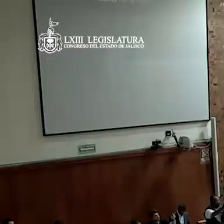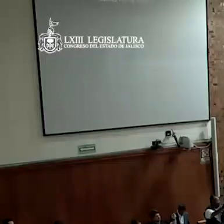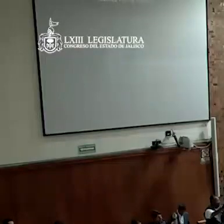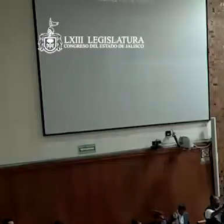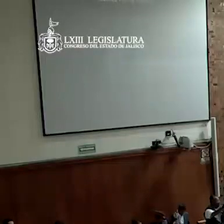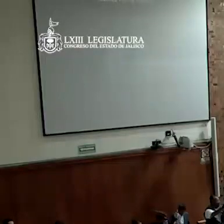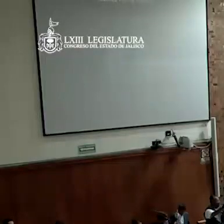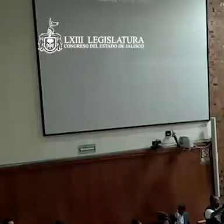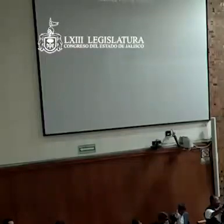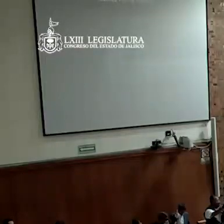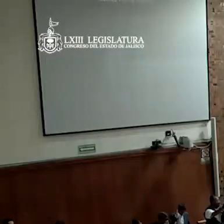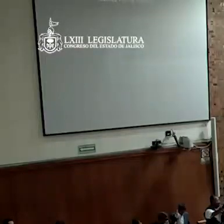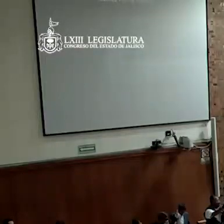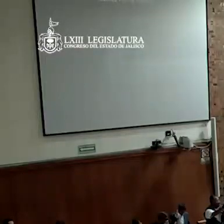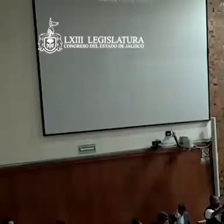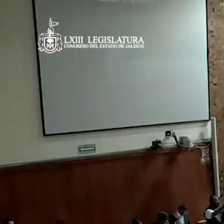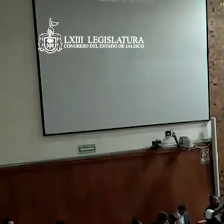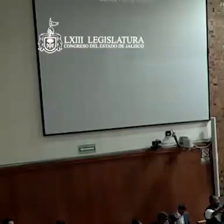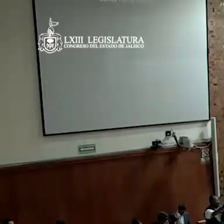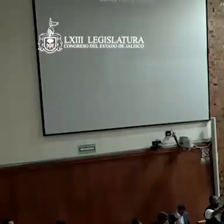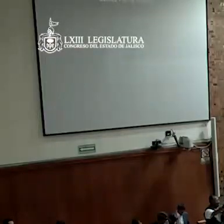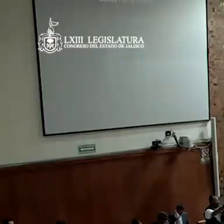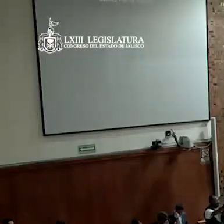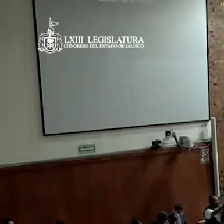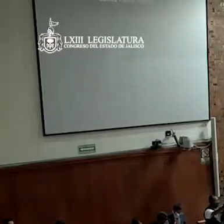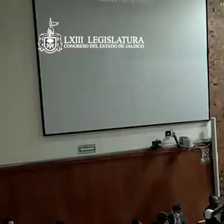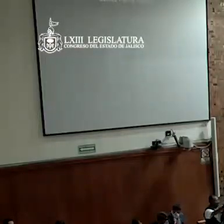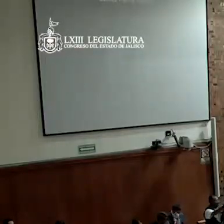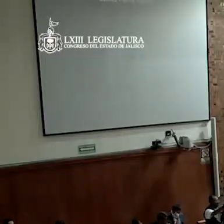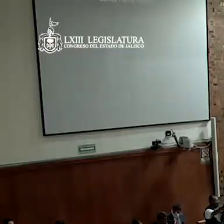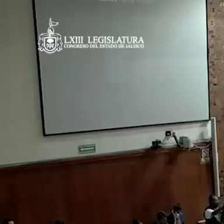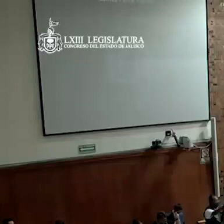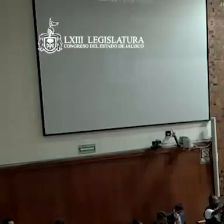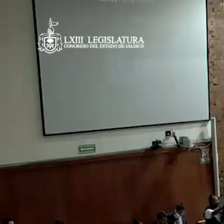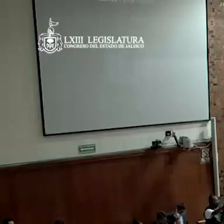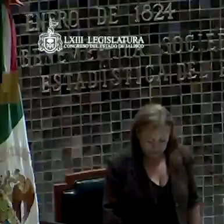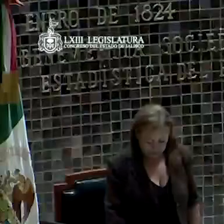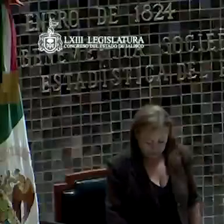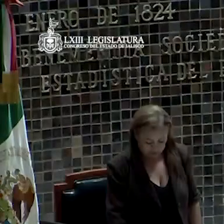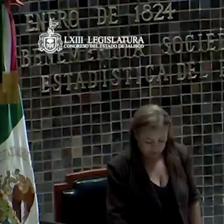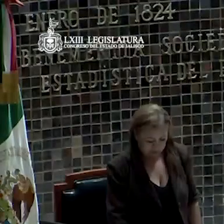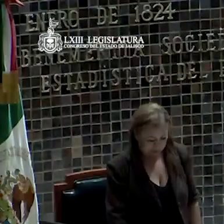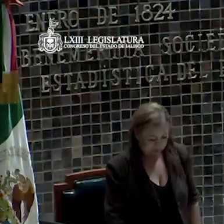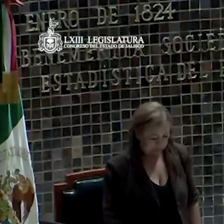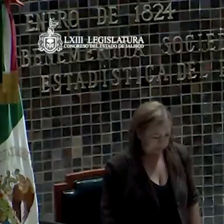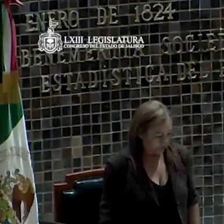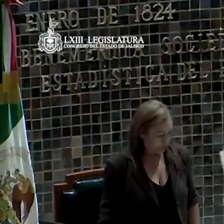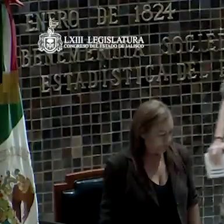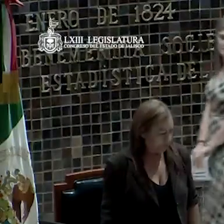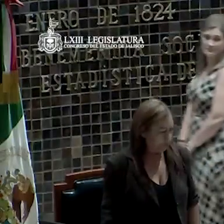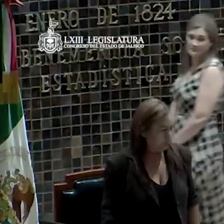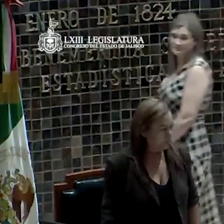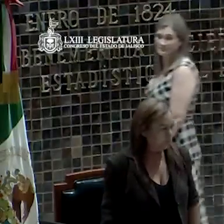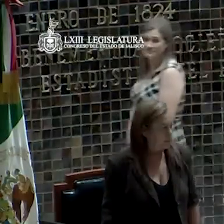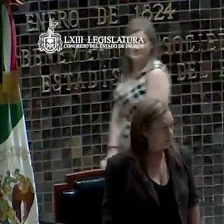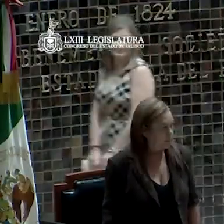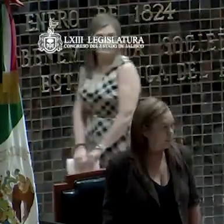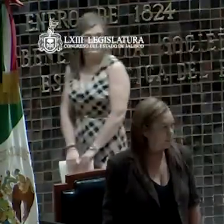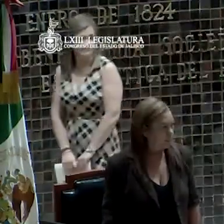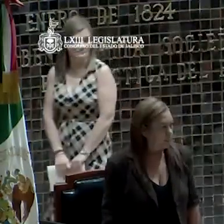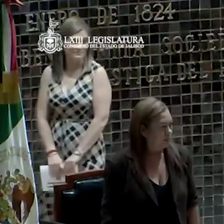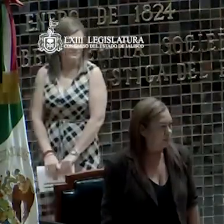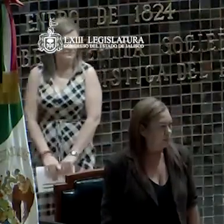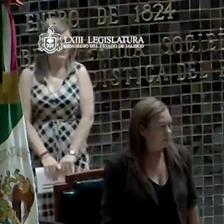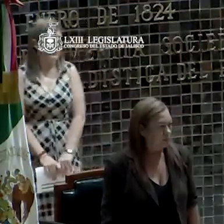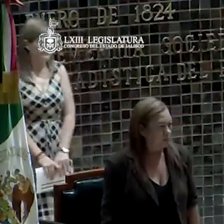la Constitución Política de los Estados Unidos Mexicanos, la Constitución Política del Estado, las leyes, reglamentos y acuerdos que de una y otra